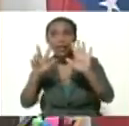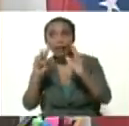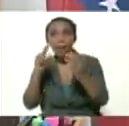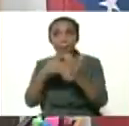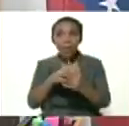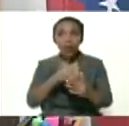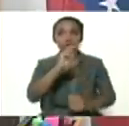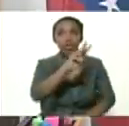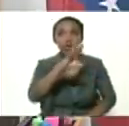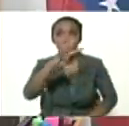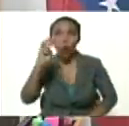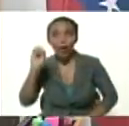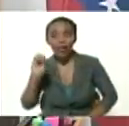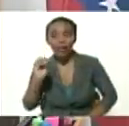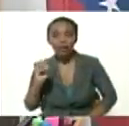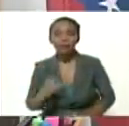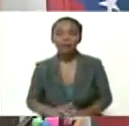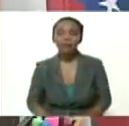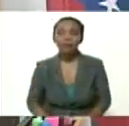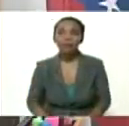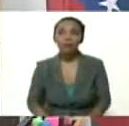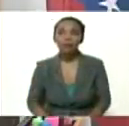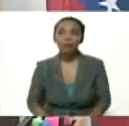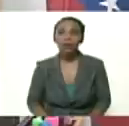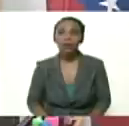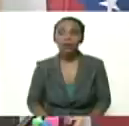27.240 compatriotas.